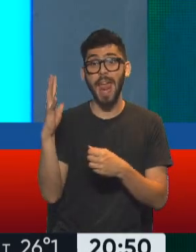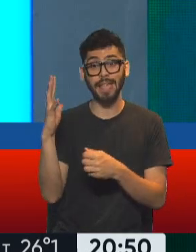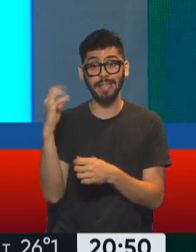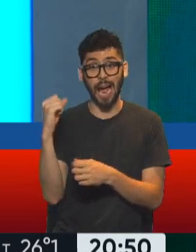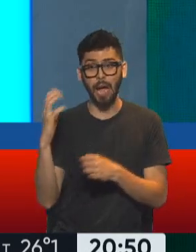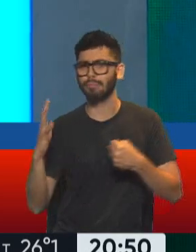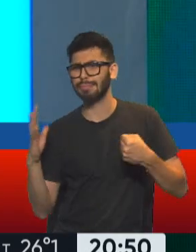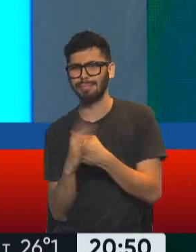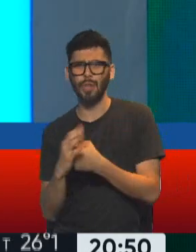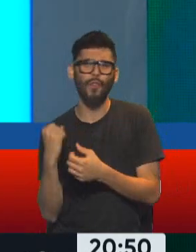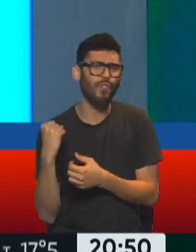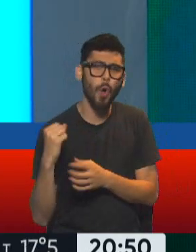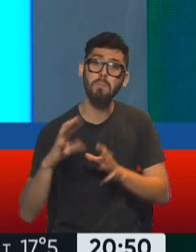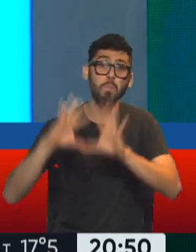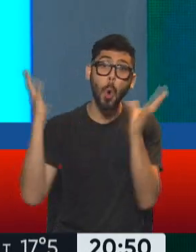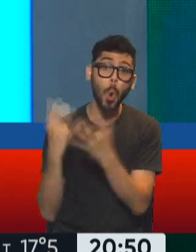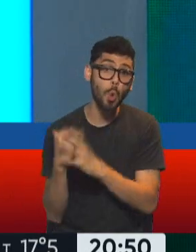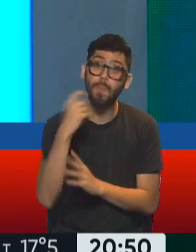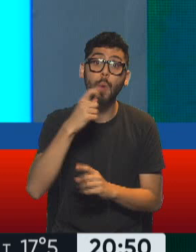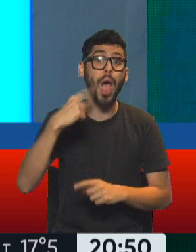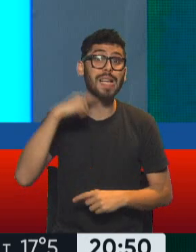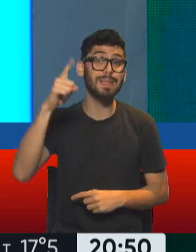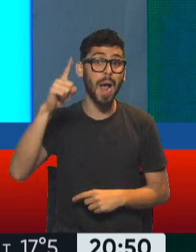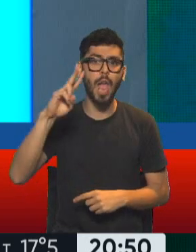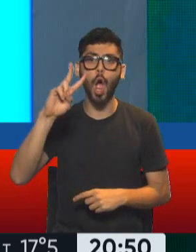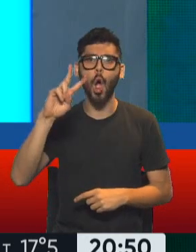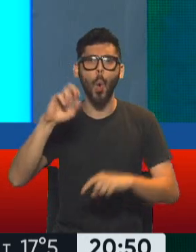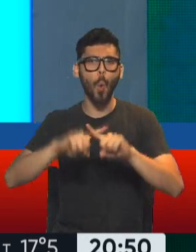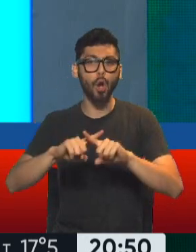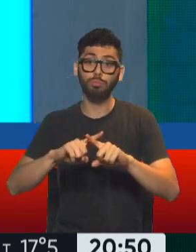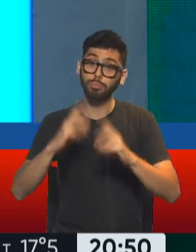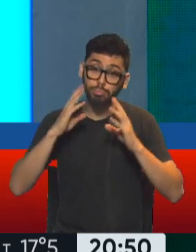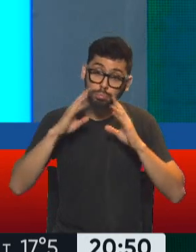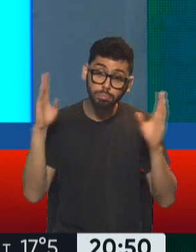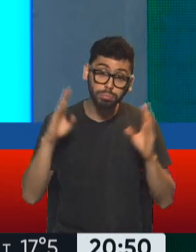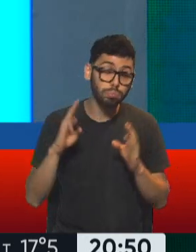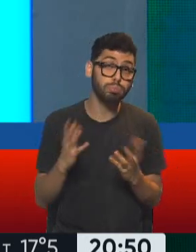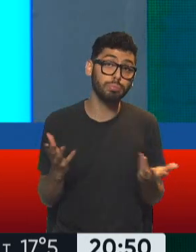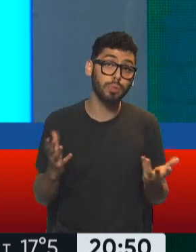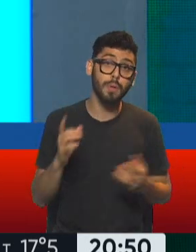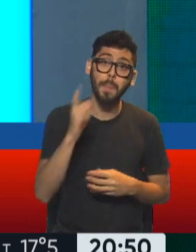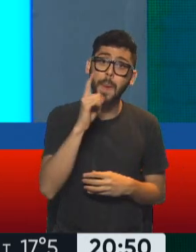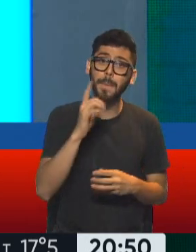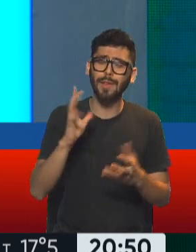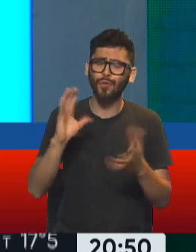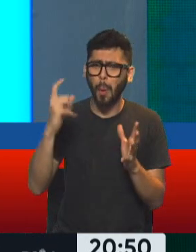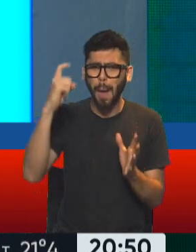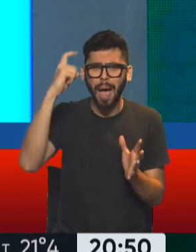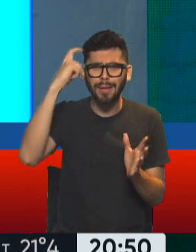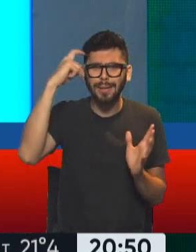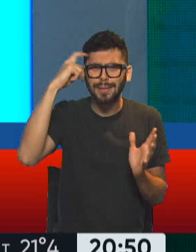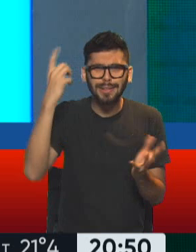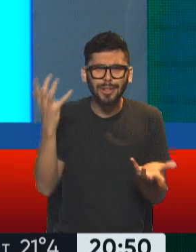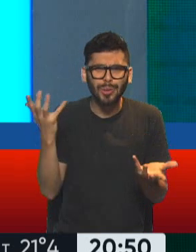box en españa por ejemplo creo que es un fenómeno casi psicótico está cerca de